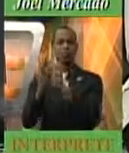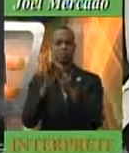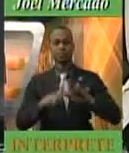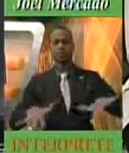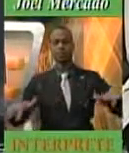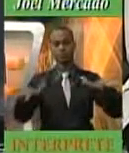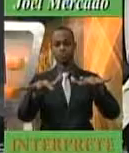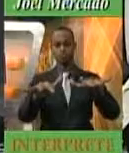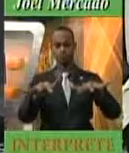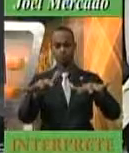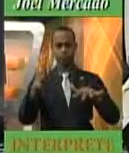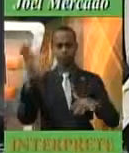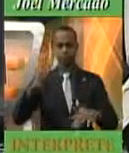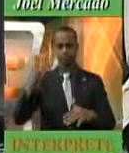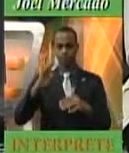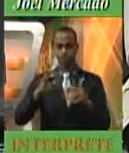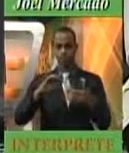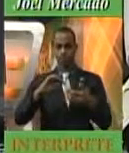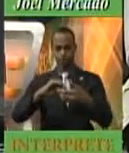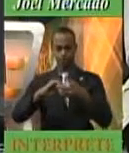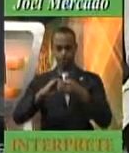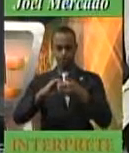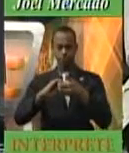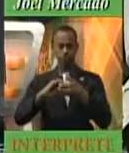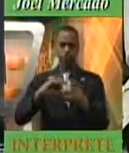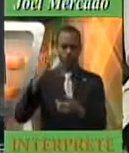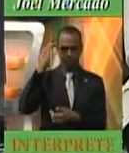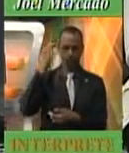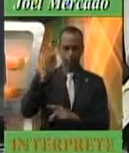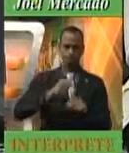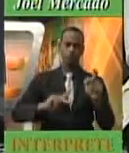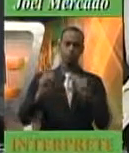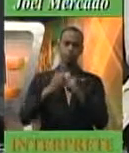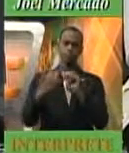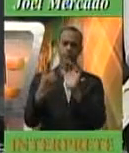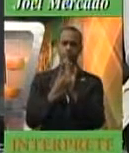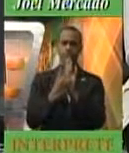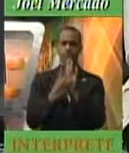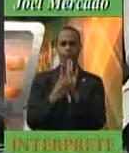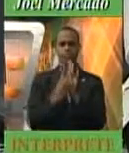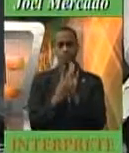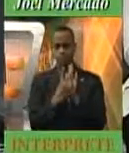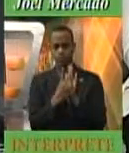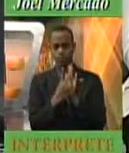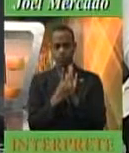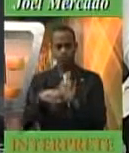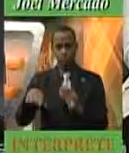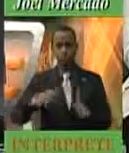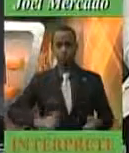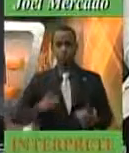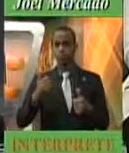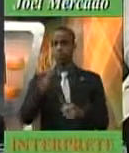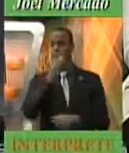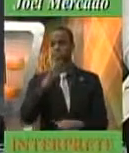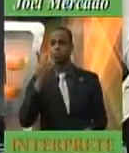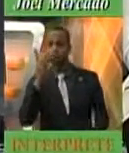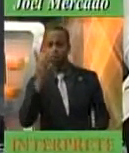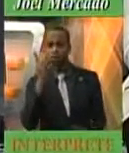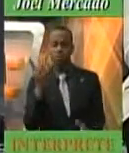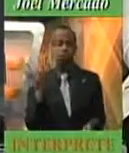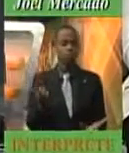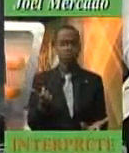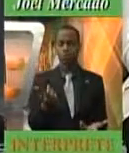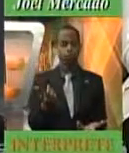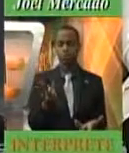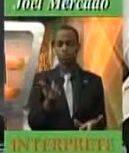decir, cuando en CONADIS nosotros estábamos muy conscientes que las personas con discapacidad no son solamente las que viven en Santo Domingo, no son